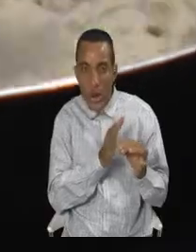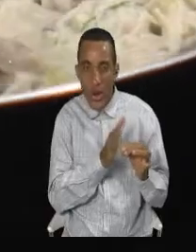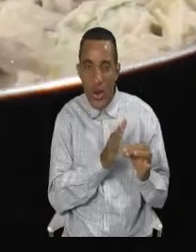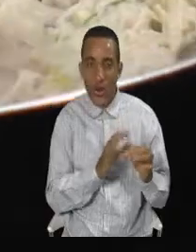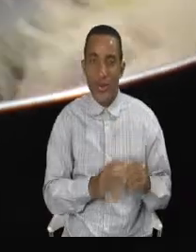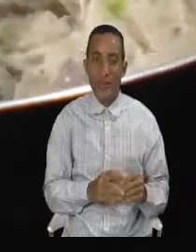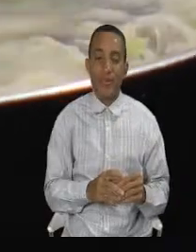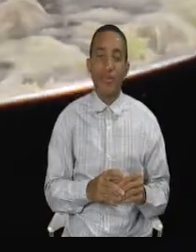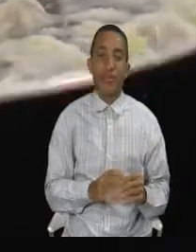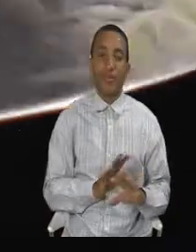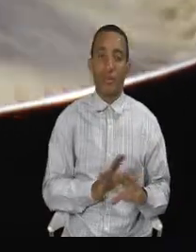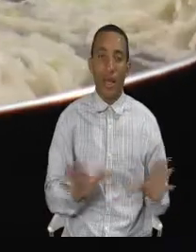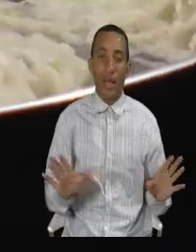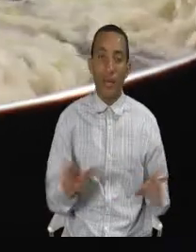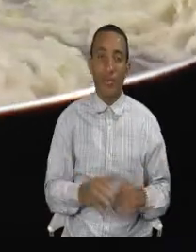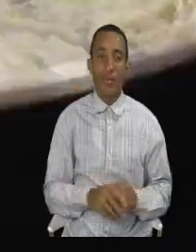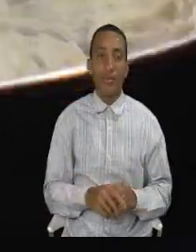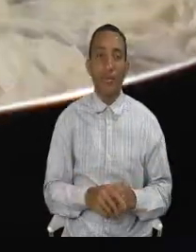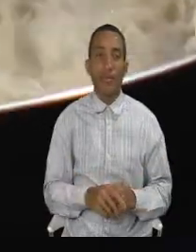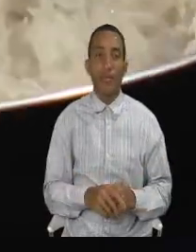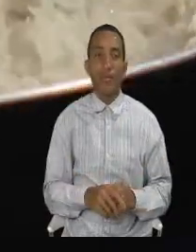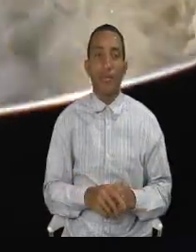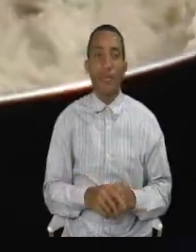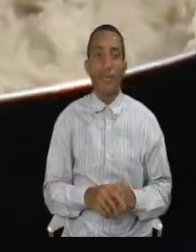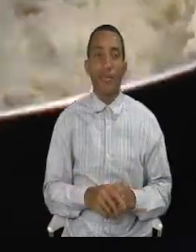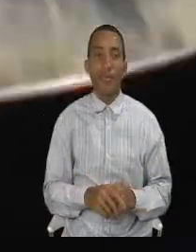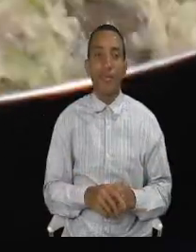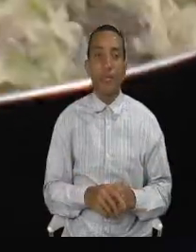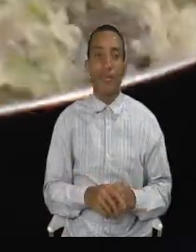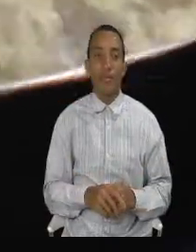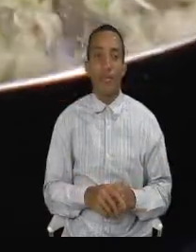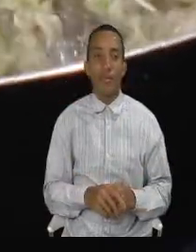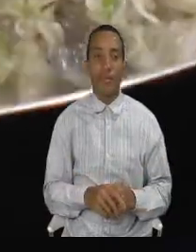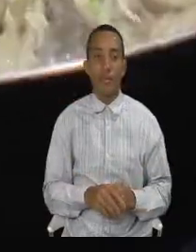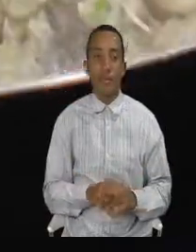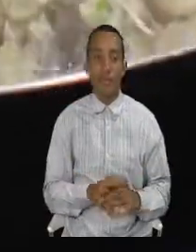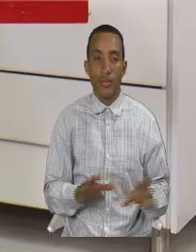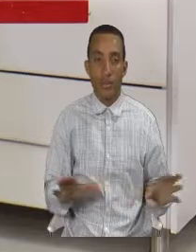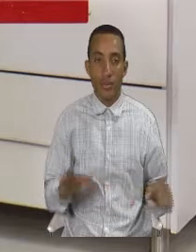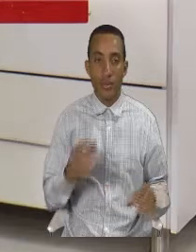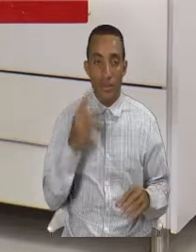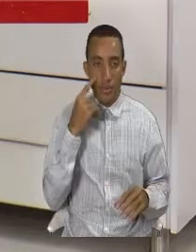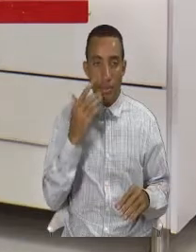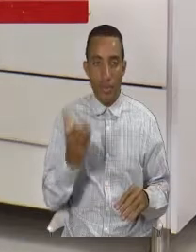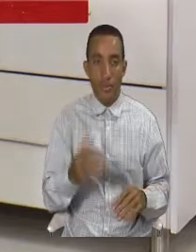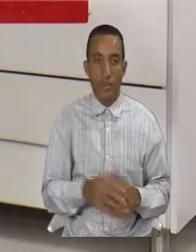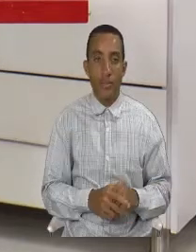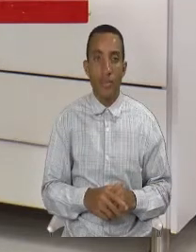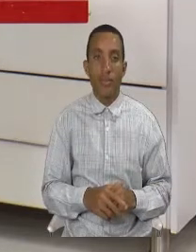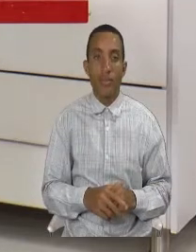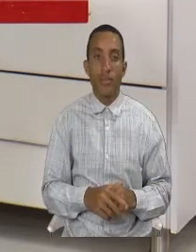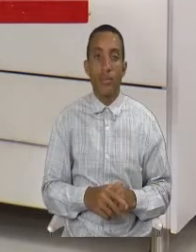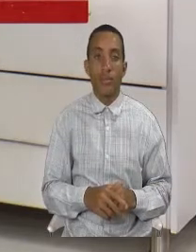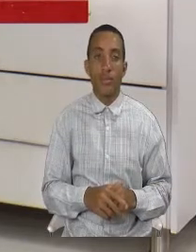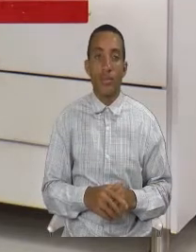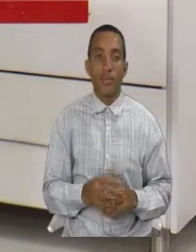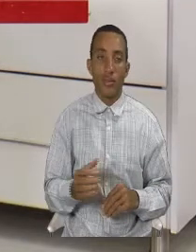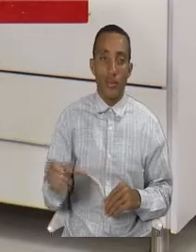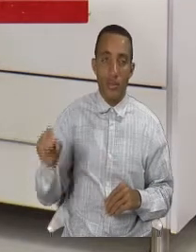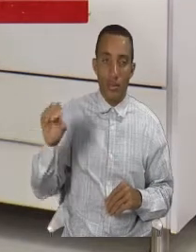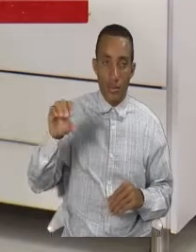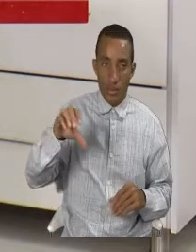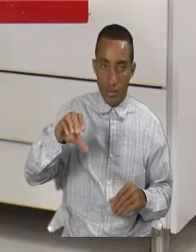ya está justo, vean, tiene que quedar así mojadita, untuosa. Vamos a adicionarle otro poquito de crema de